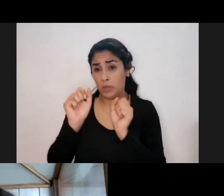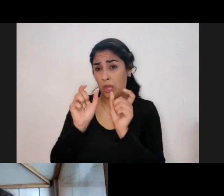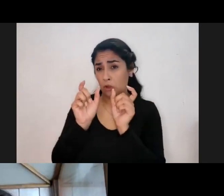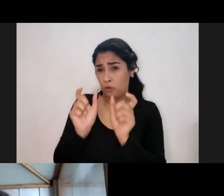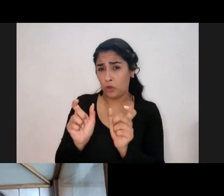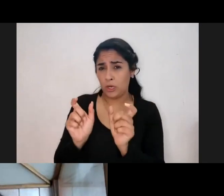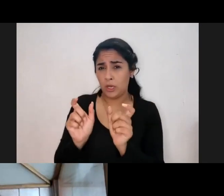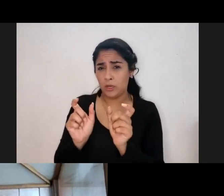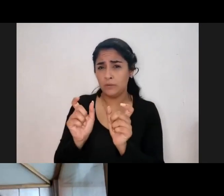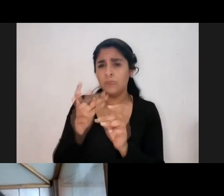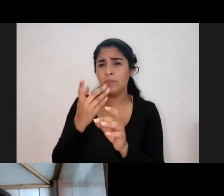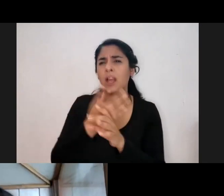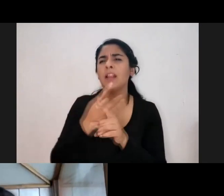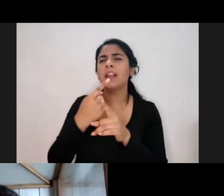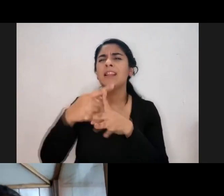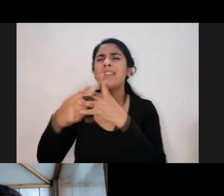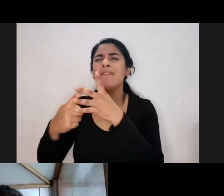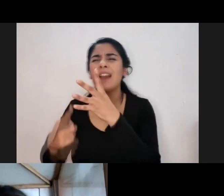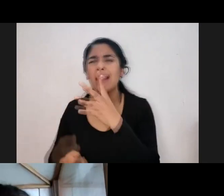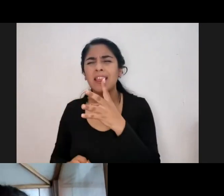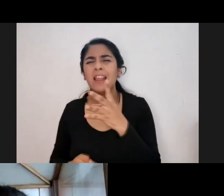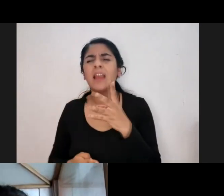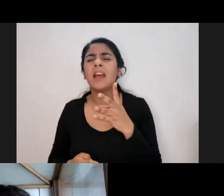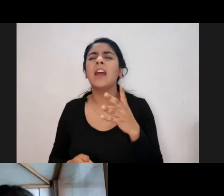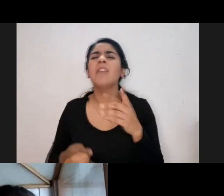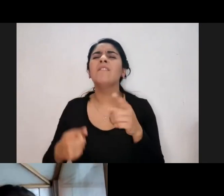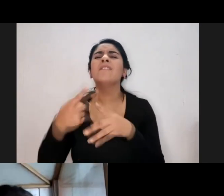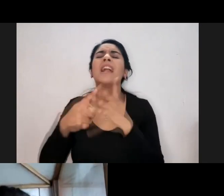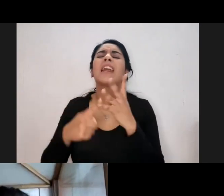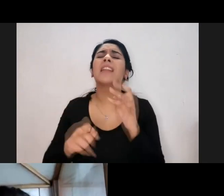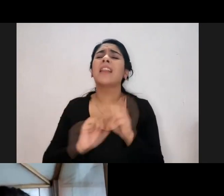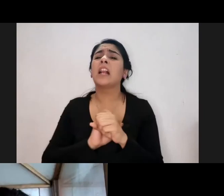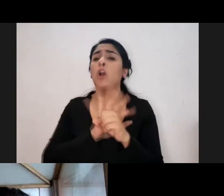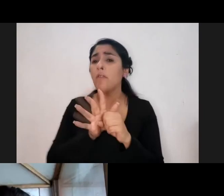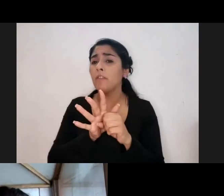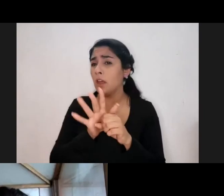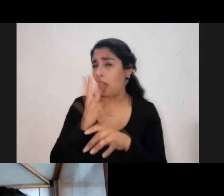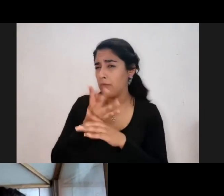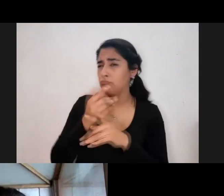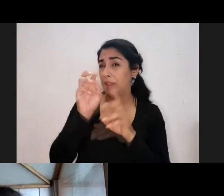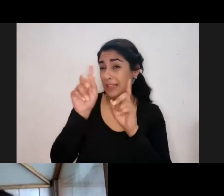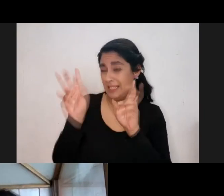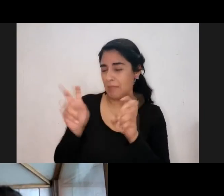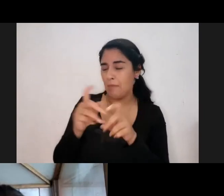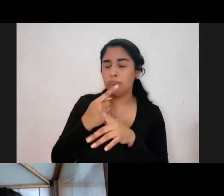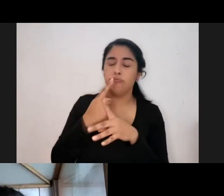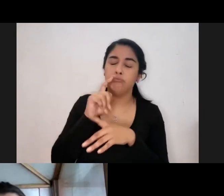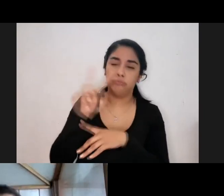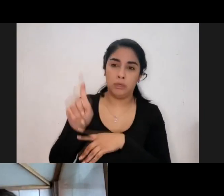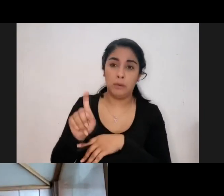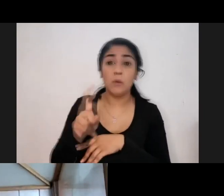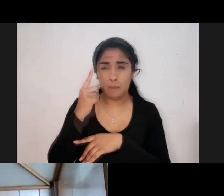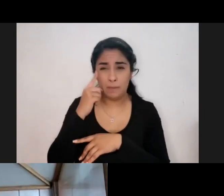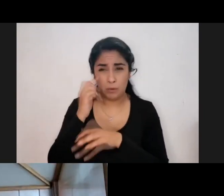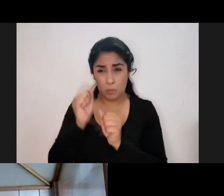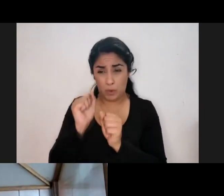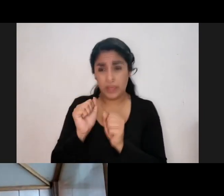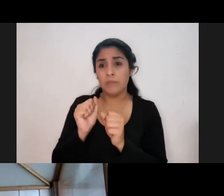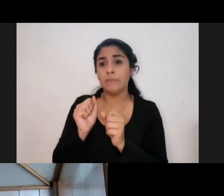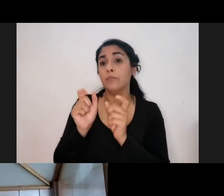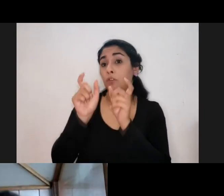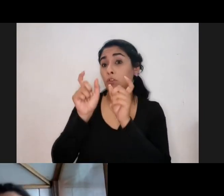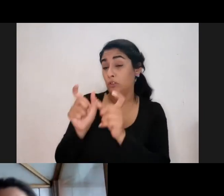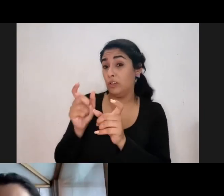las variantes? Hay hartas preguntas en relación a las variantes, así que yo creo que ahí vamos a indagar un poquito más. ¿Se podrá controlar las